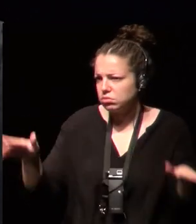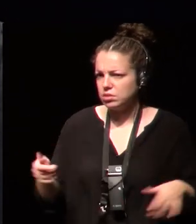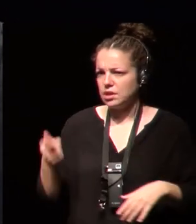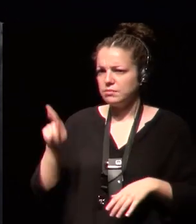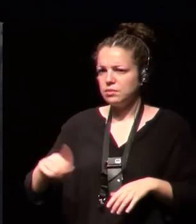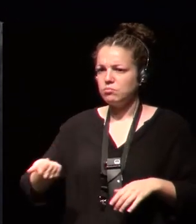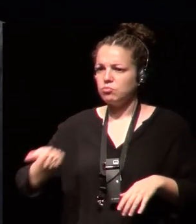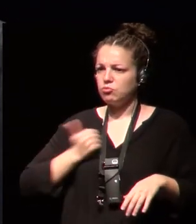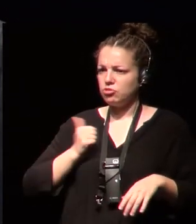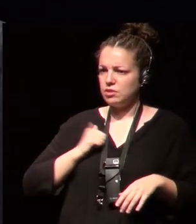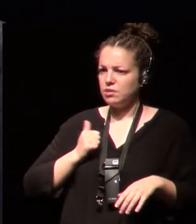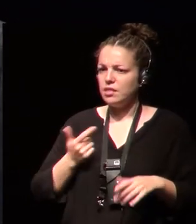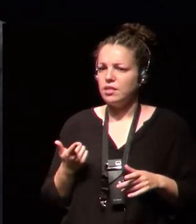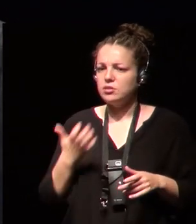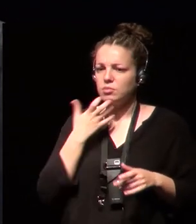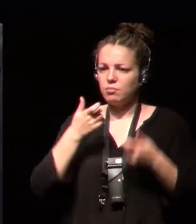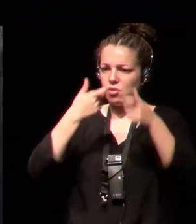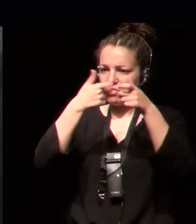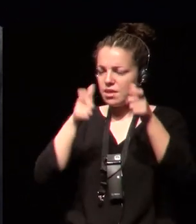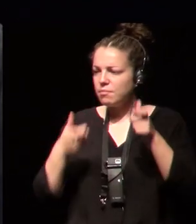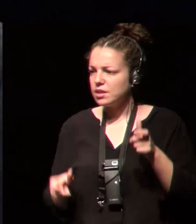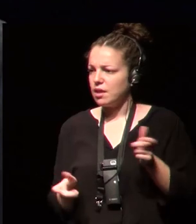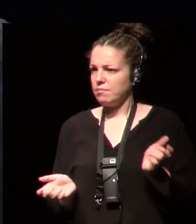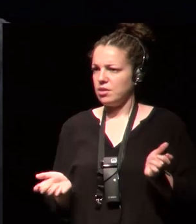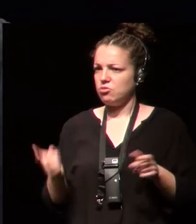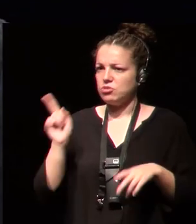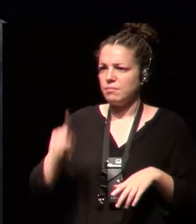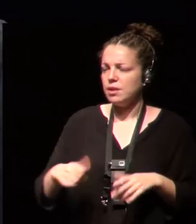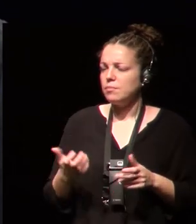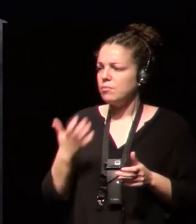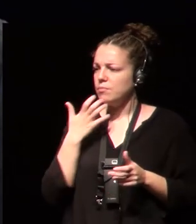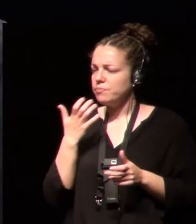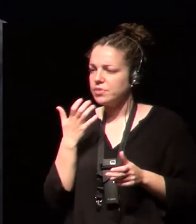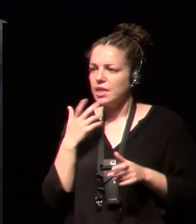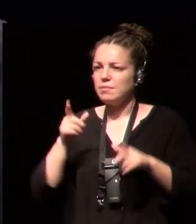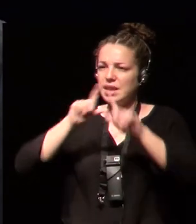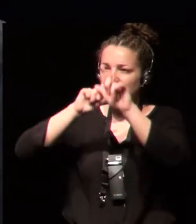distintos departamentos, que los grandes filántropos, que las empresas incluso